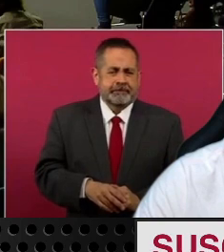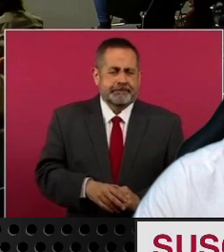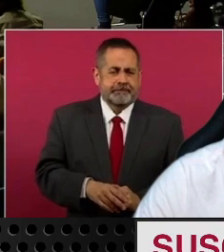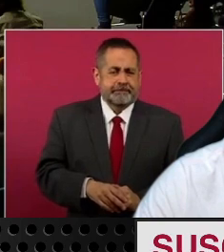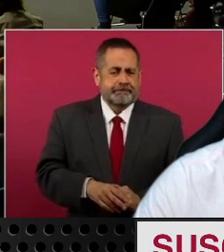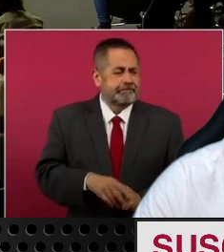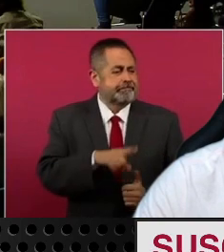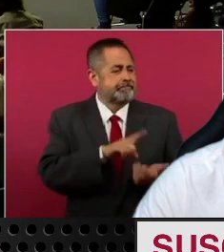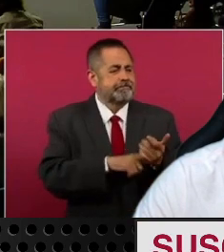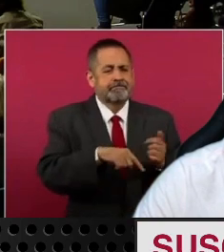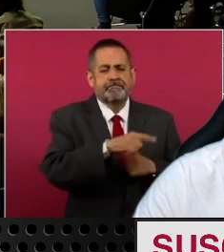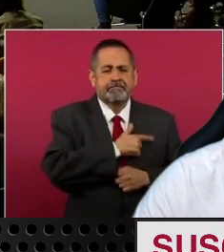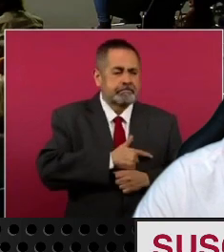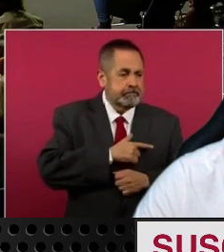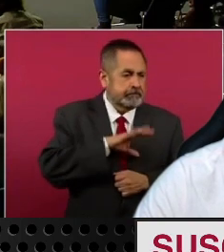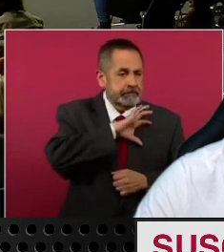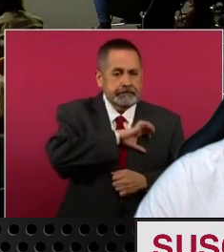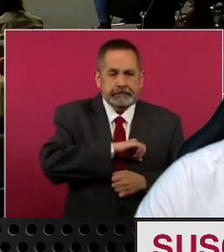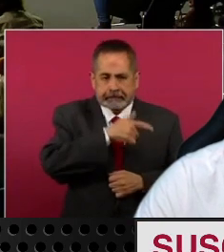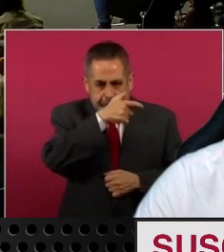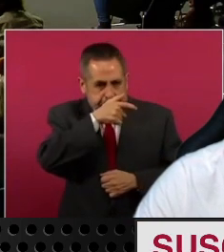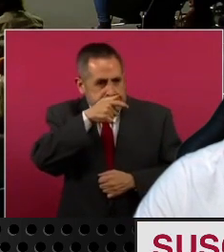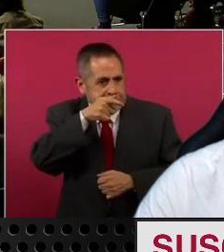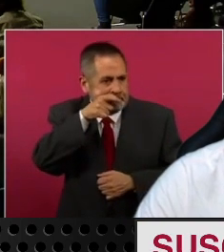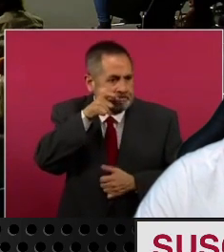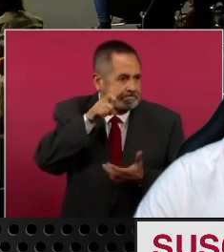y les gusta mucho el dinero